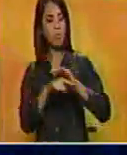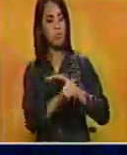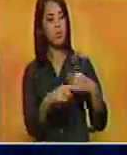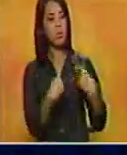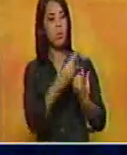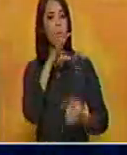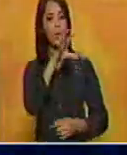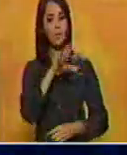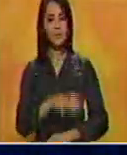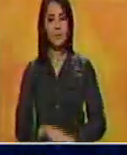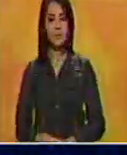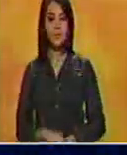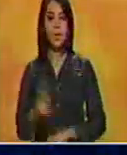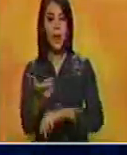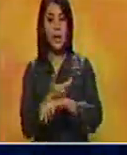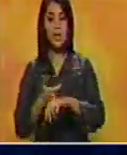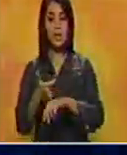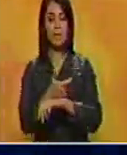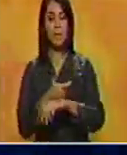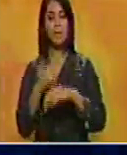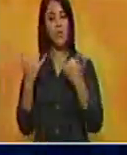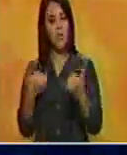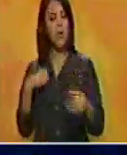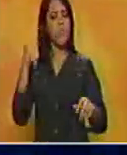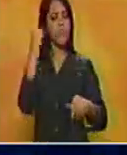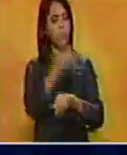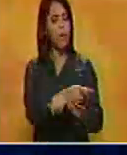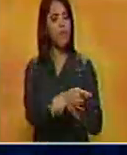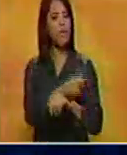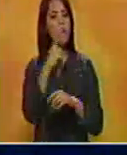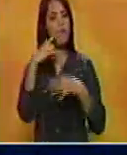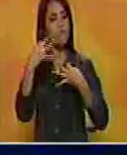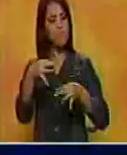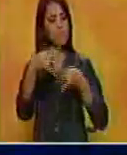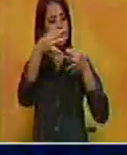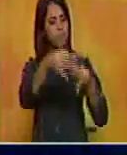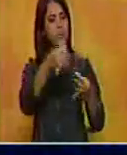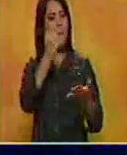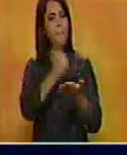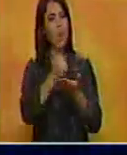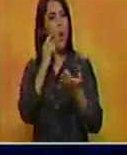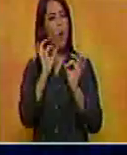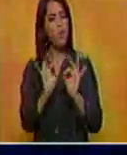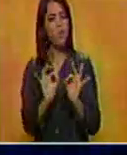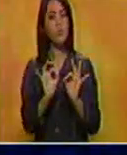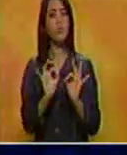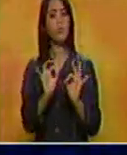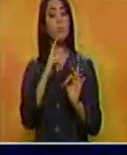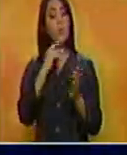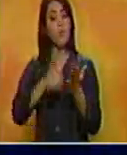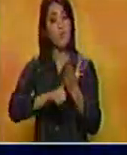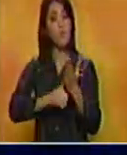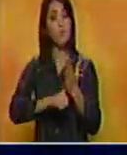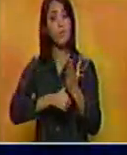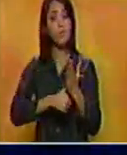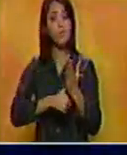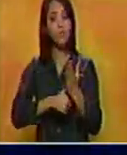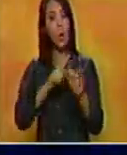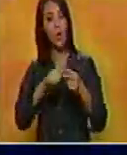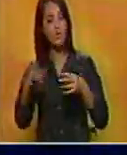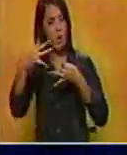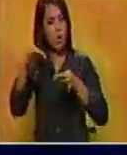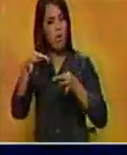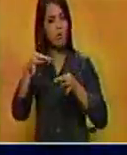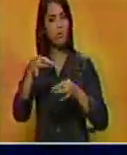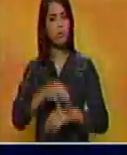nuestro país, el gobierno ahora los obliga a presentar un certificado apostillado que valide sus cédulas de identidad. Para